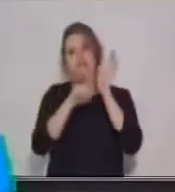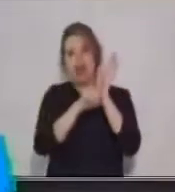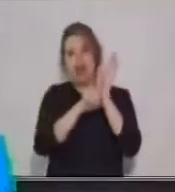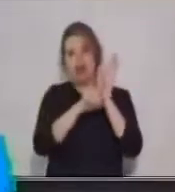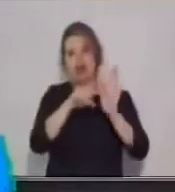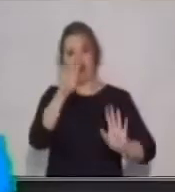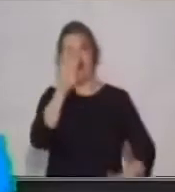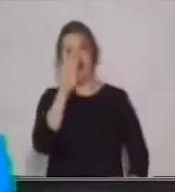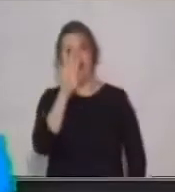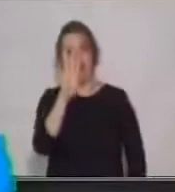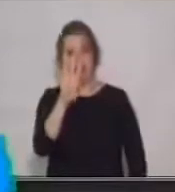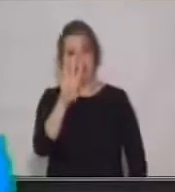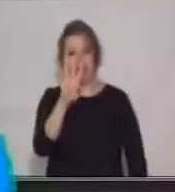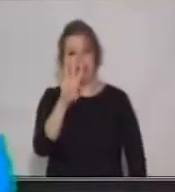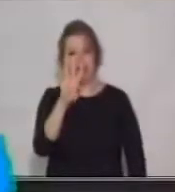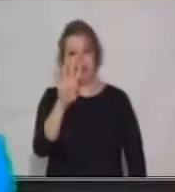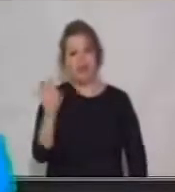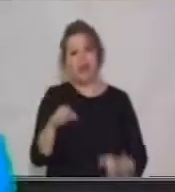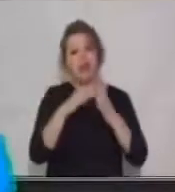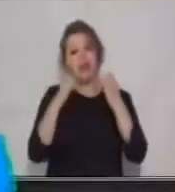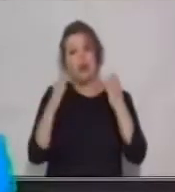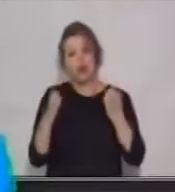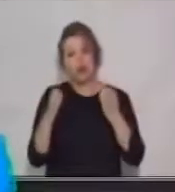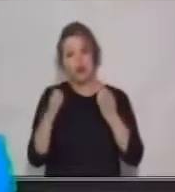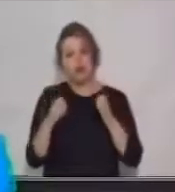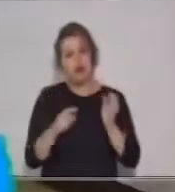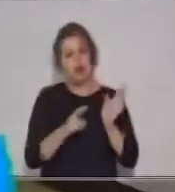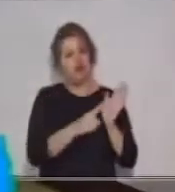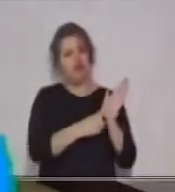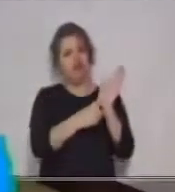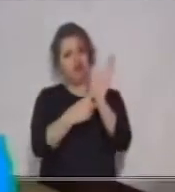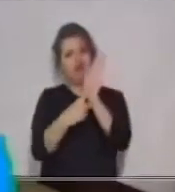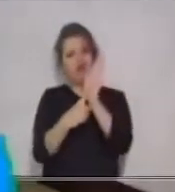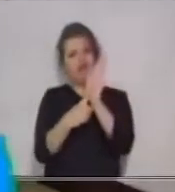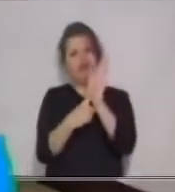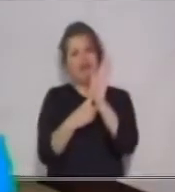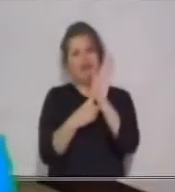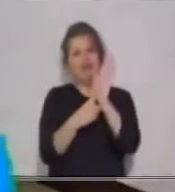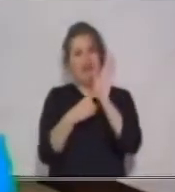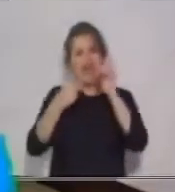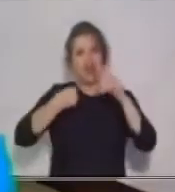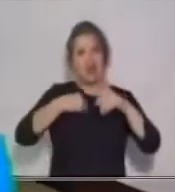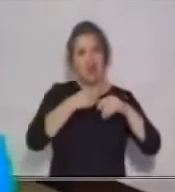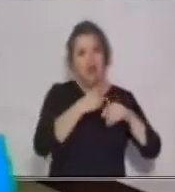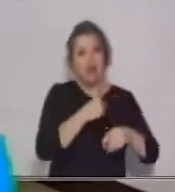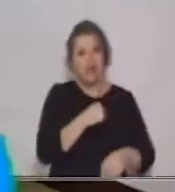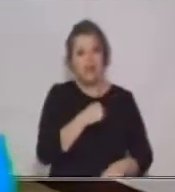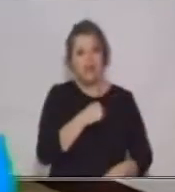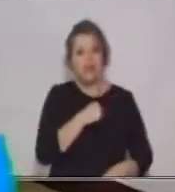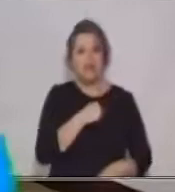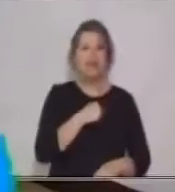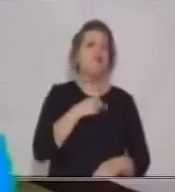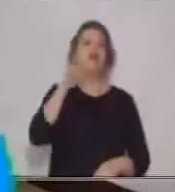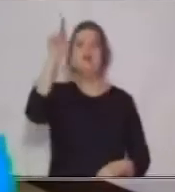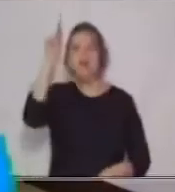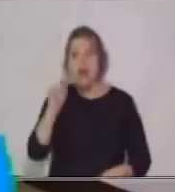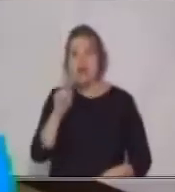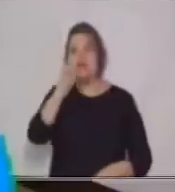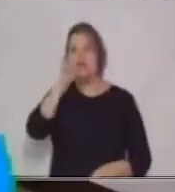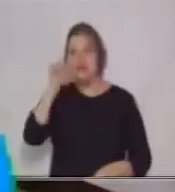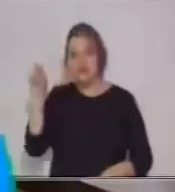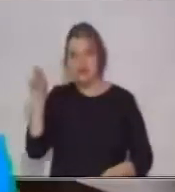4. Entonces ahora representemos esto en nuestro plano